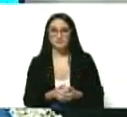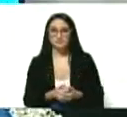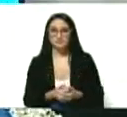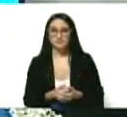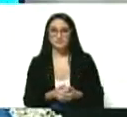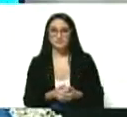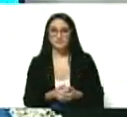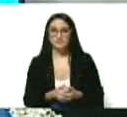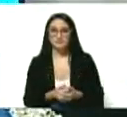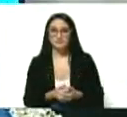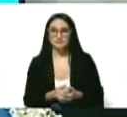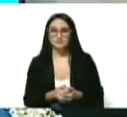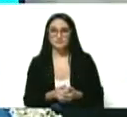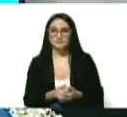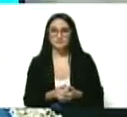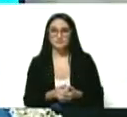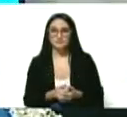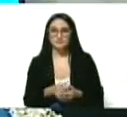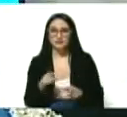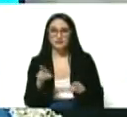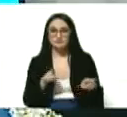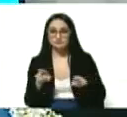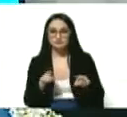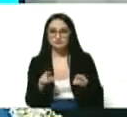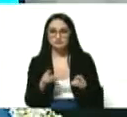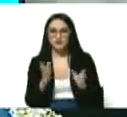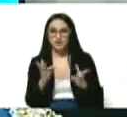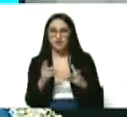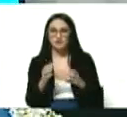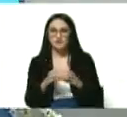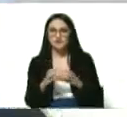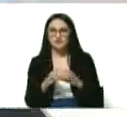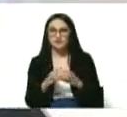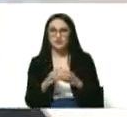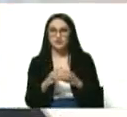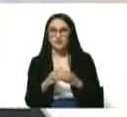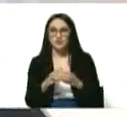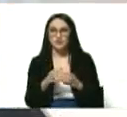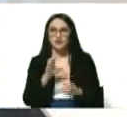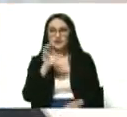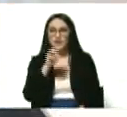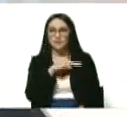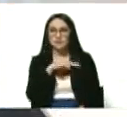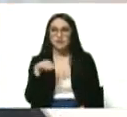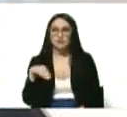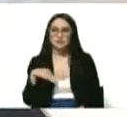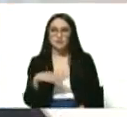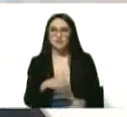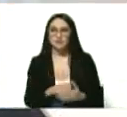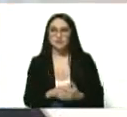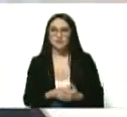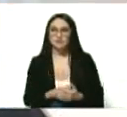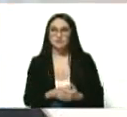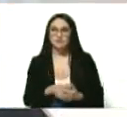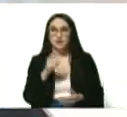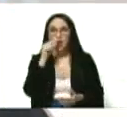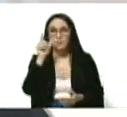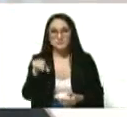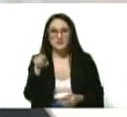ha coordinado la organización con sus estados miembros. Es Haitán